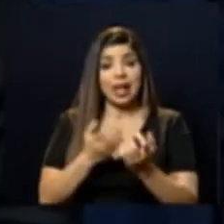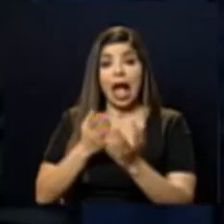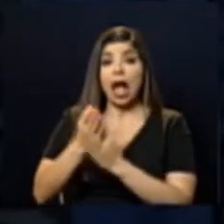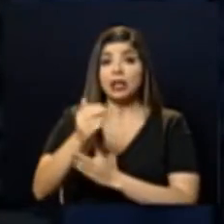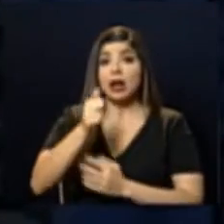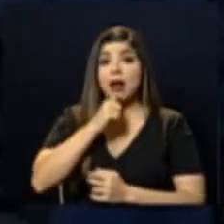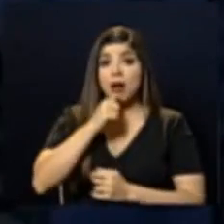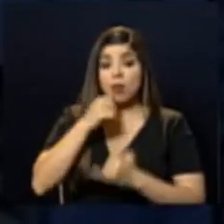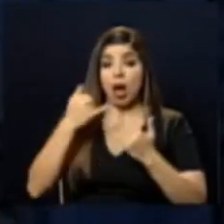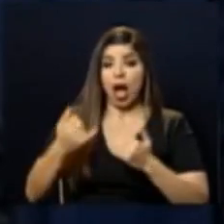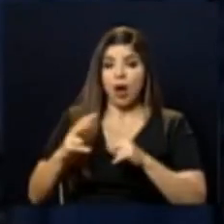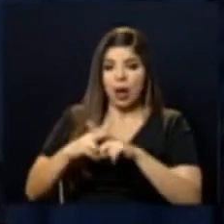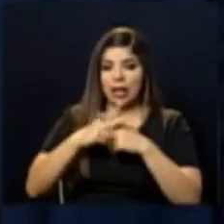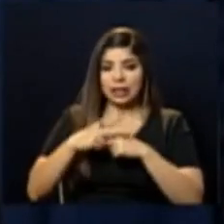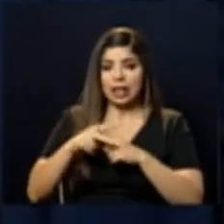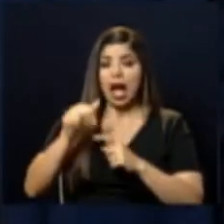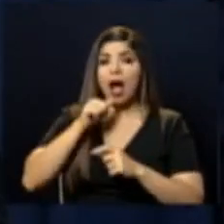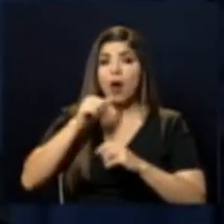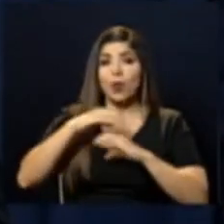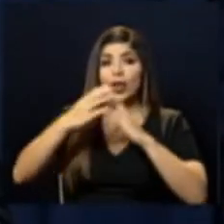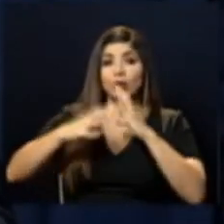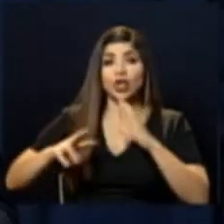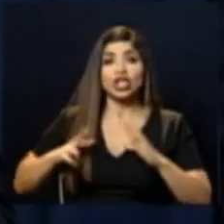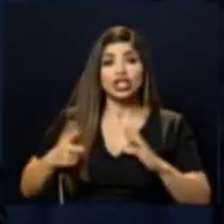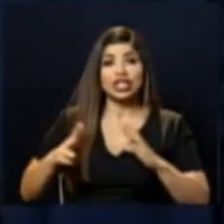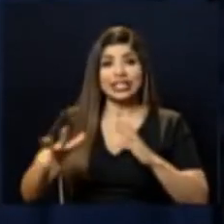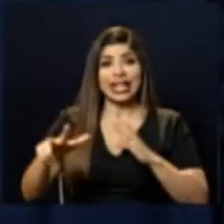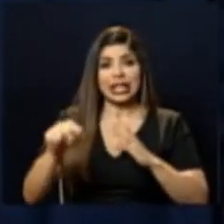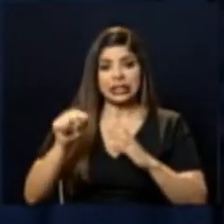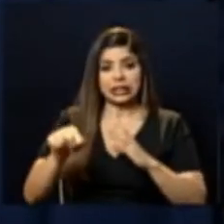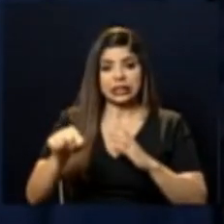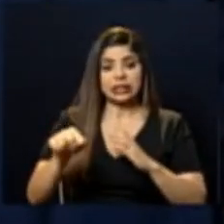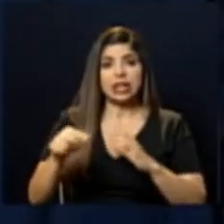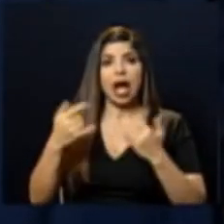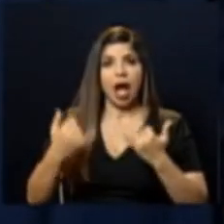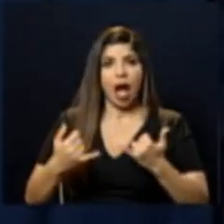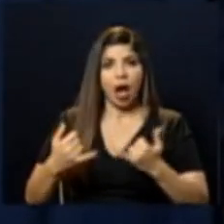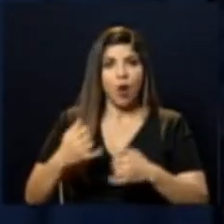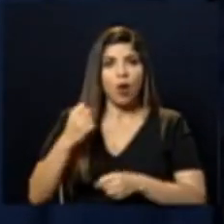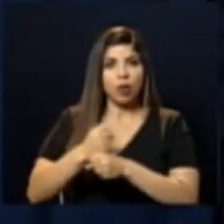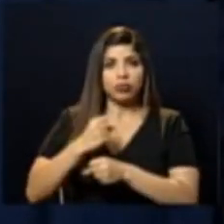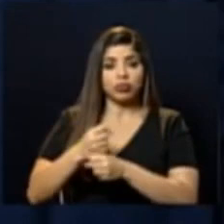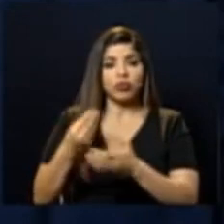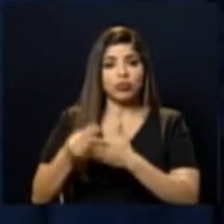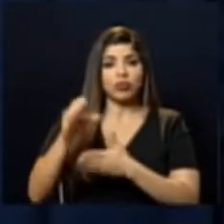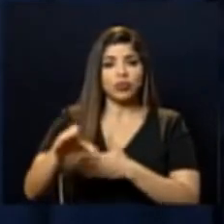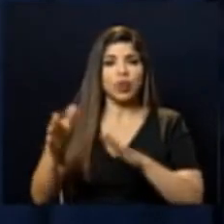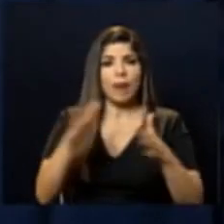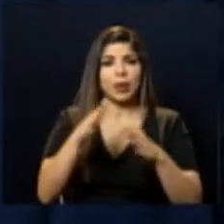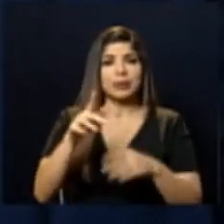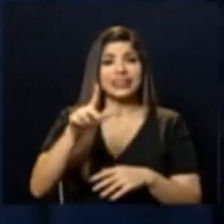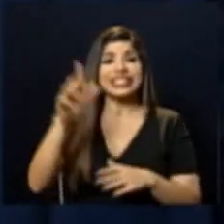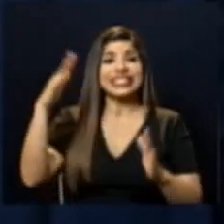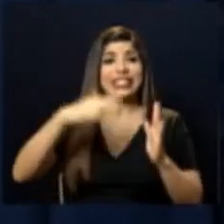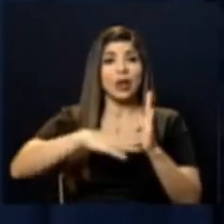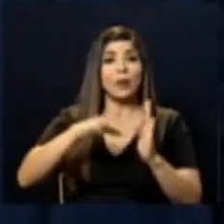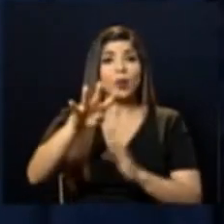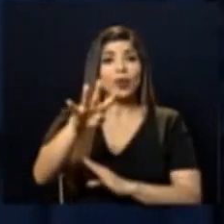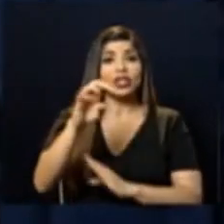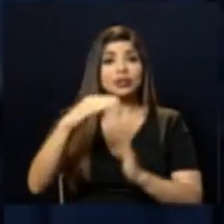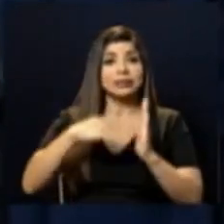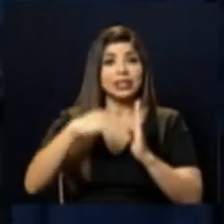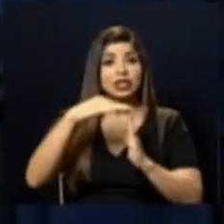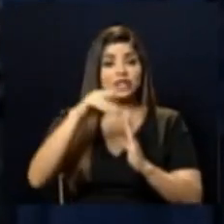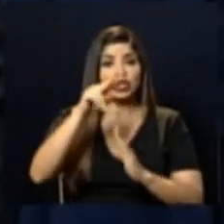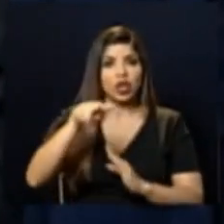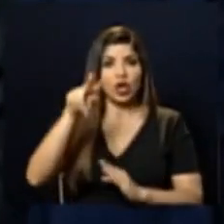en la ampliación del acueducto de Los Chiles, que se encuentra en ejecución con una inversión cercana a los 5.400